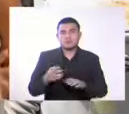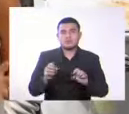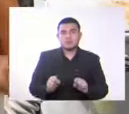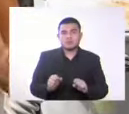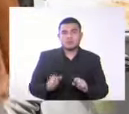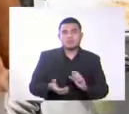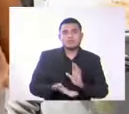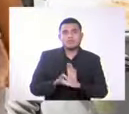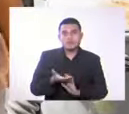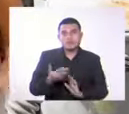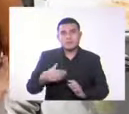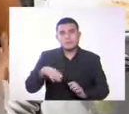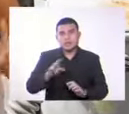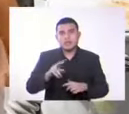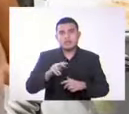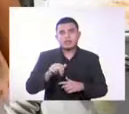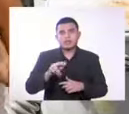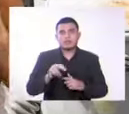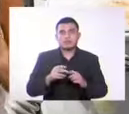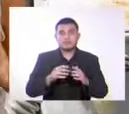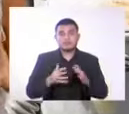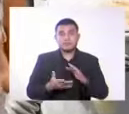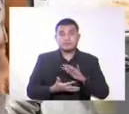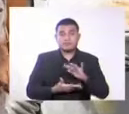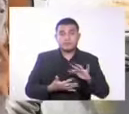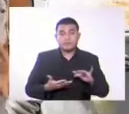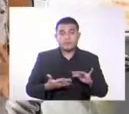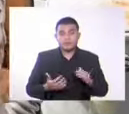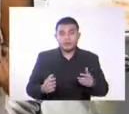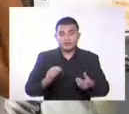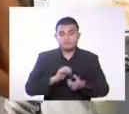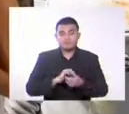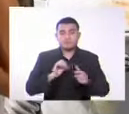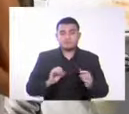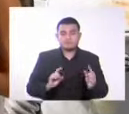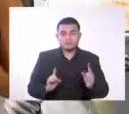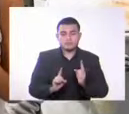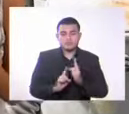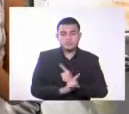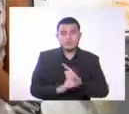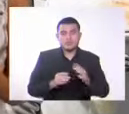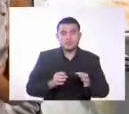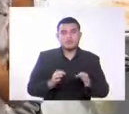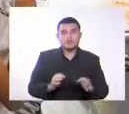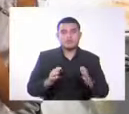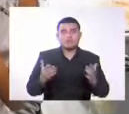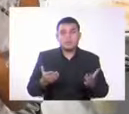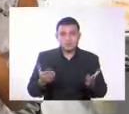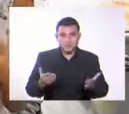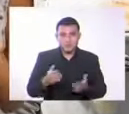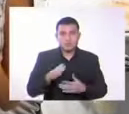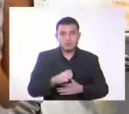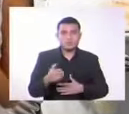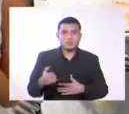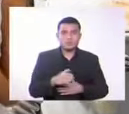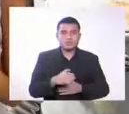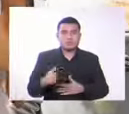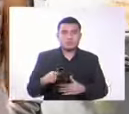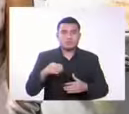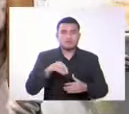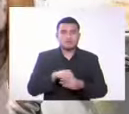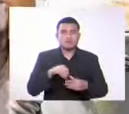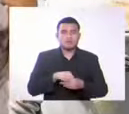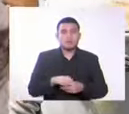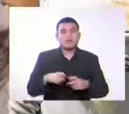aún más la nanociencia. Juntas podría transformar la manera en que generamos, transmitimos, utilizamos y almacenamos